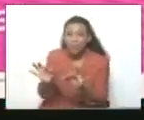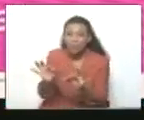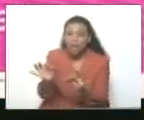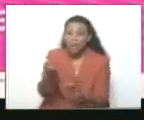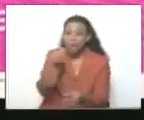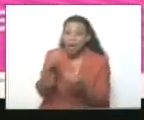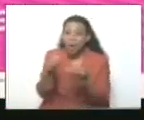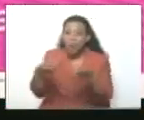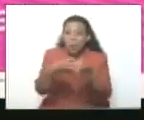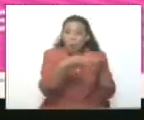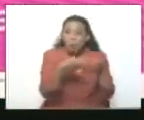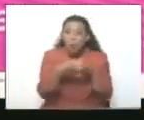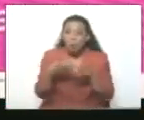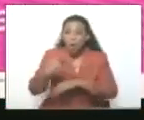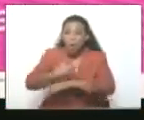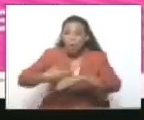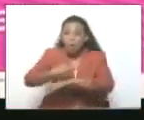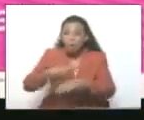gabinete.